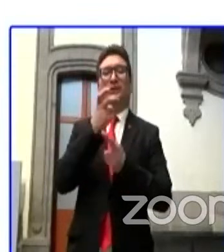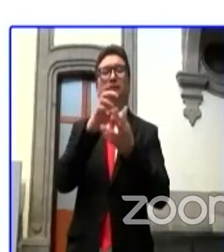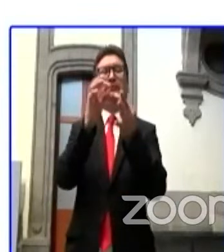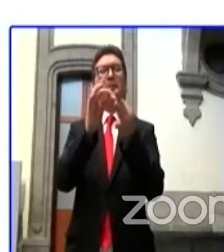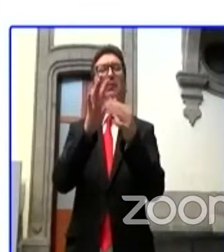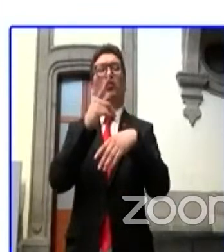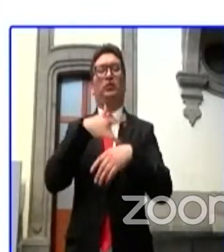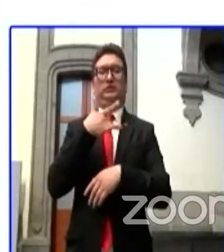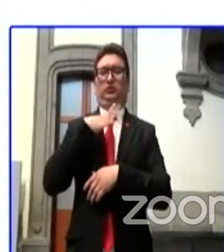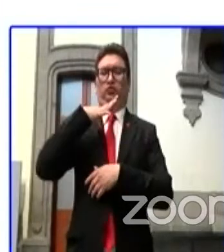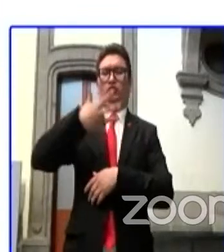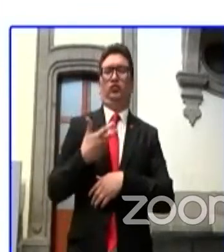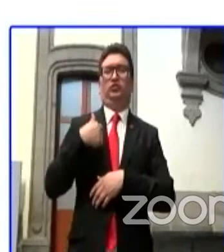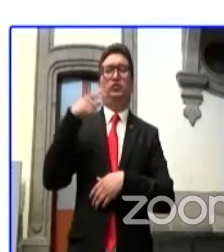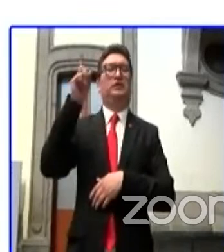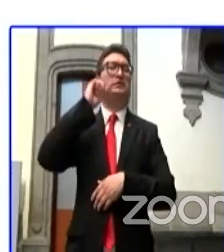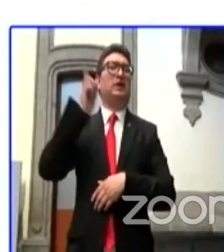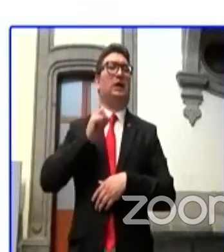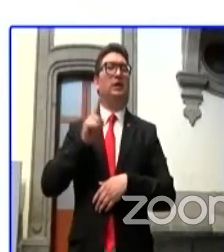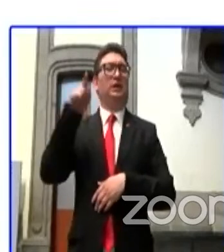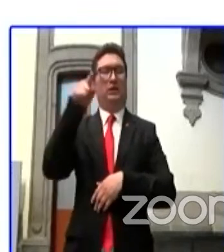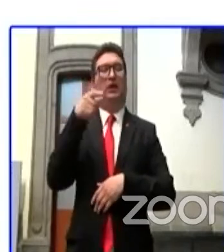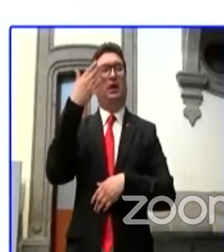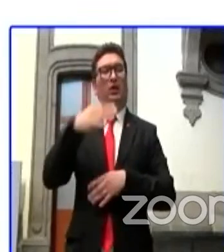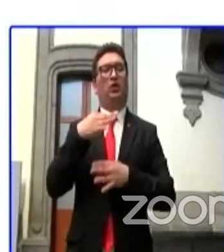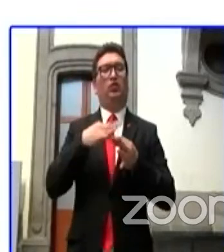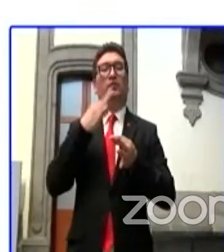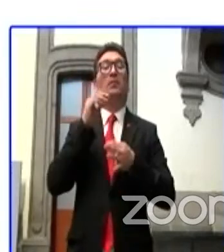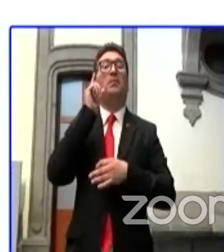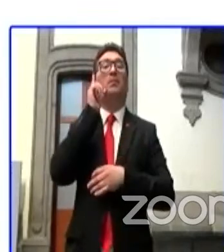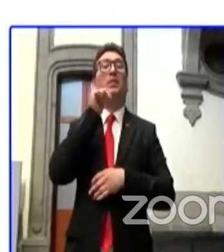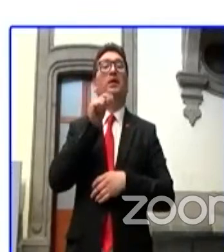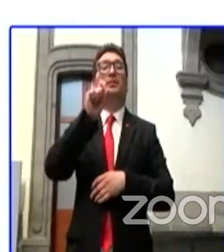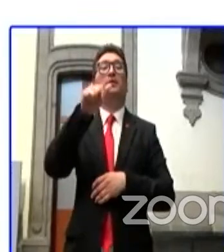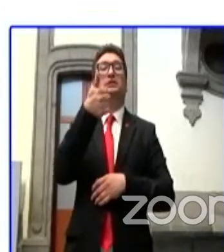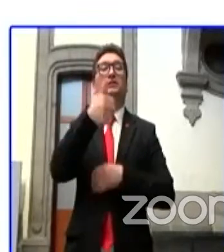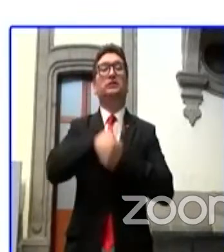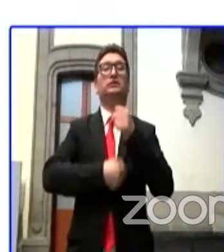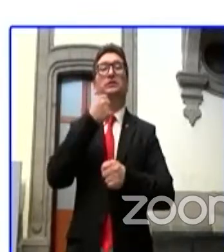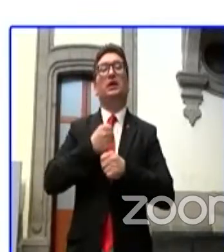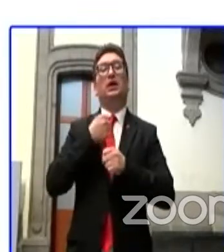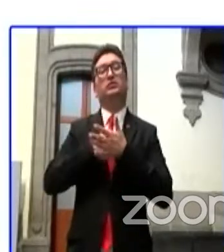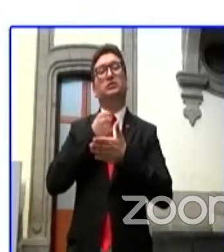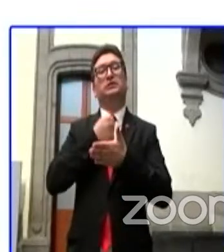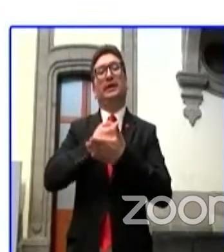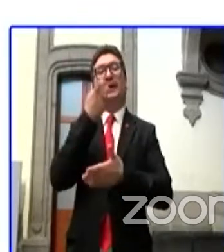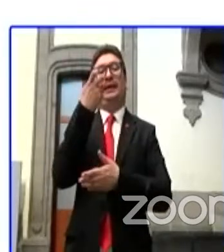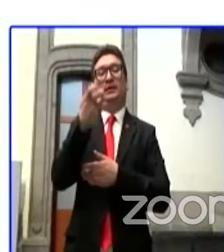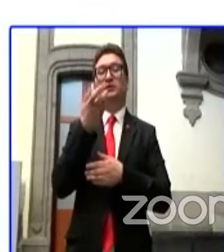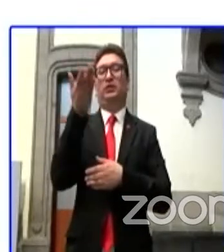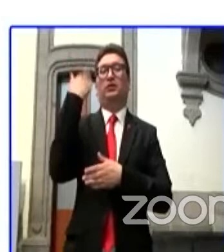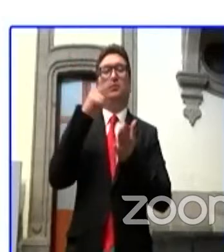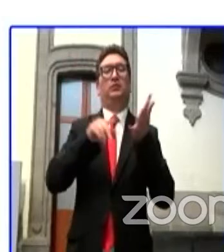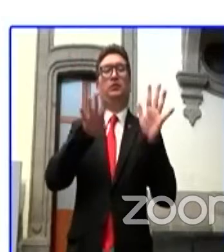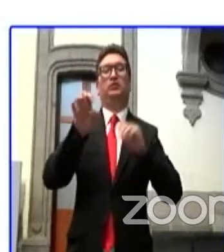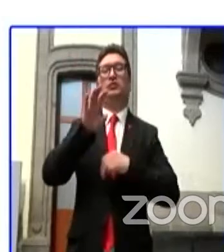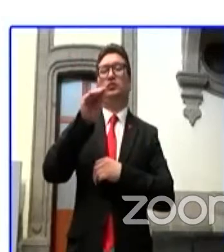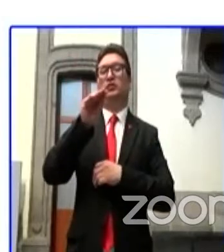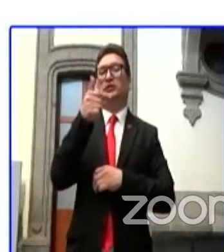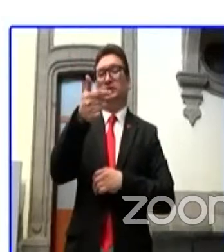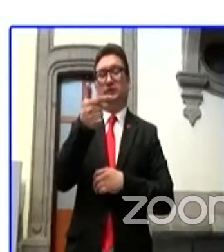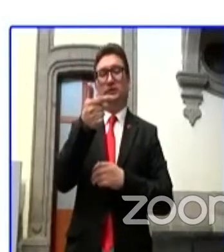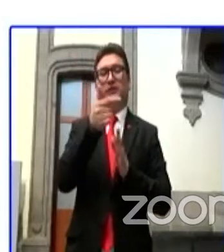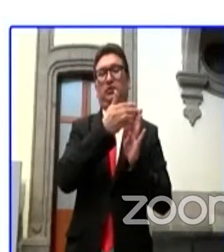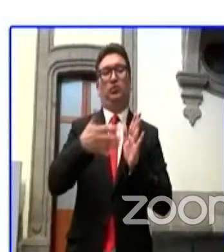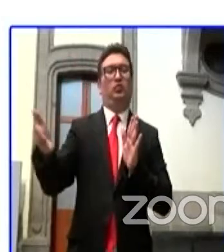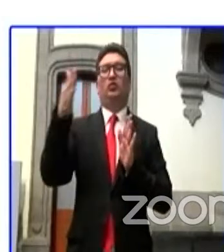para mí, siendo de Zacatecas, que Zacatecas cumple mañana 26 años en esta lucha. Desde 1997, siendo